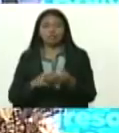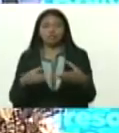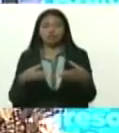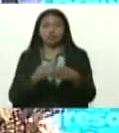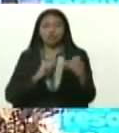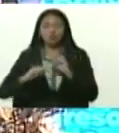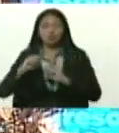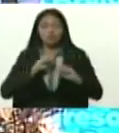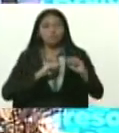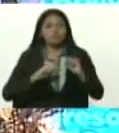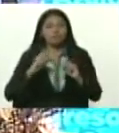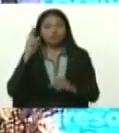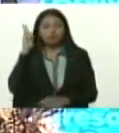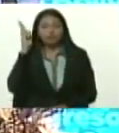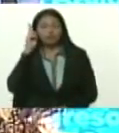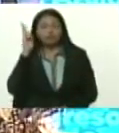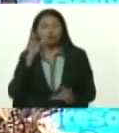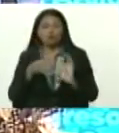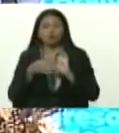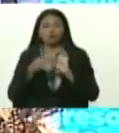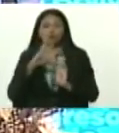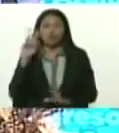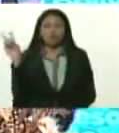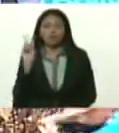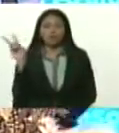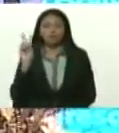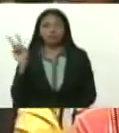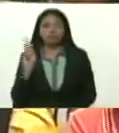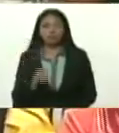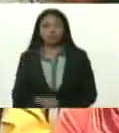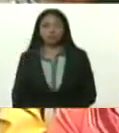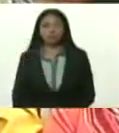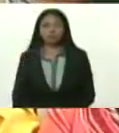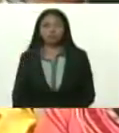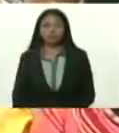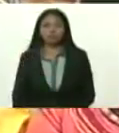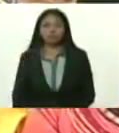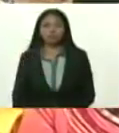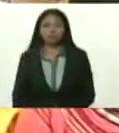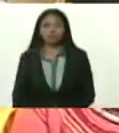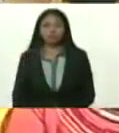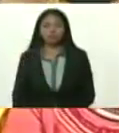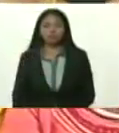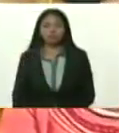del Movimiento Indígena Unido de Venezuela.